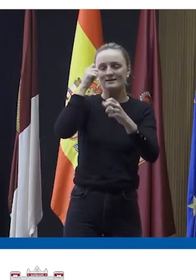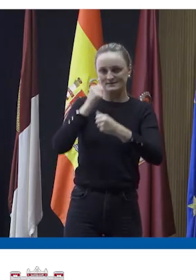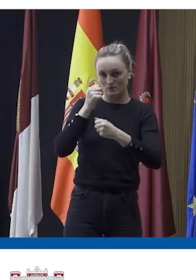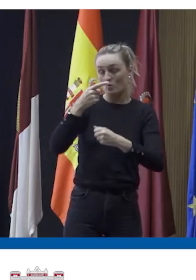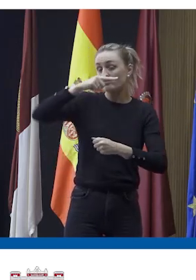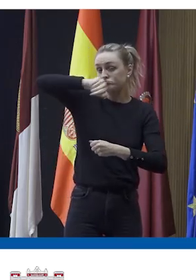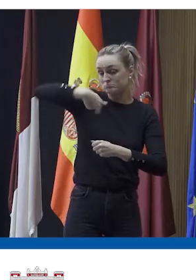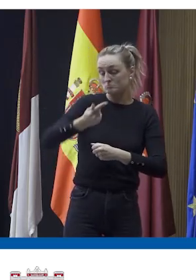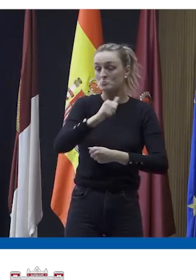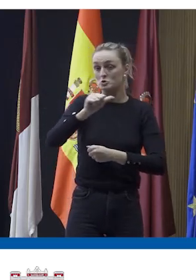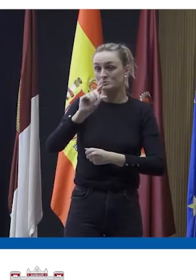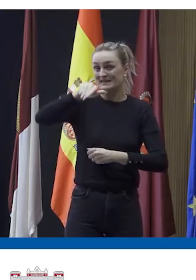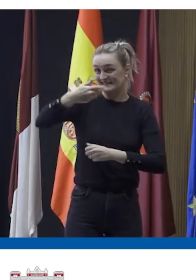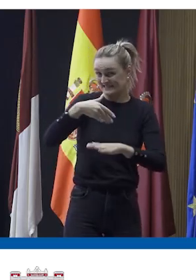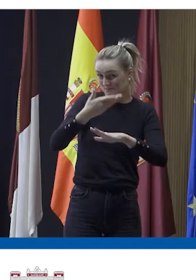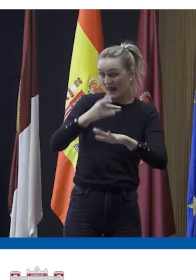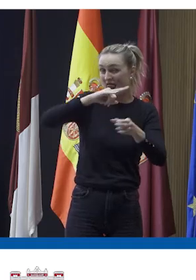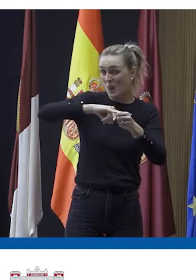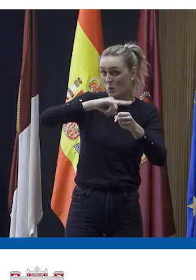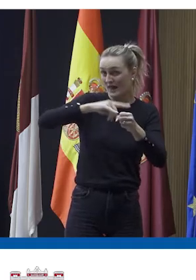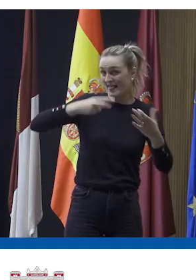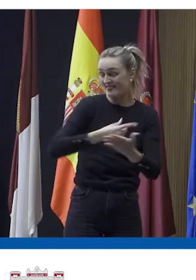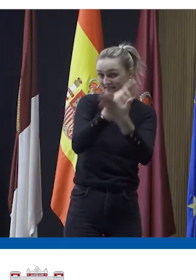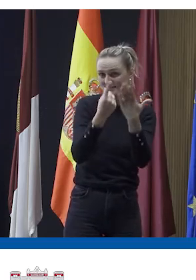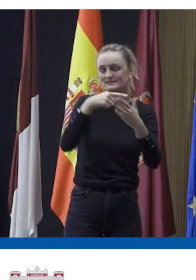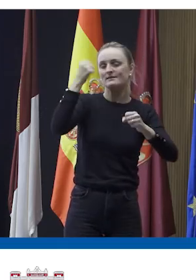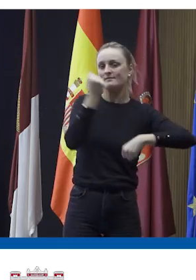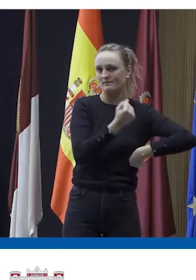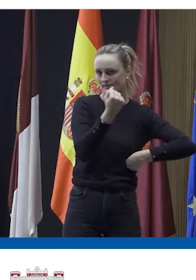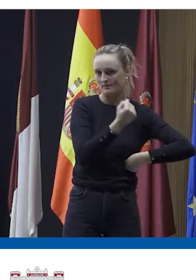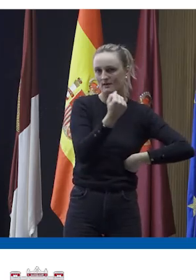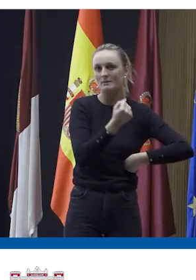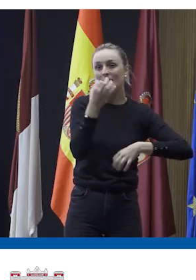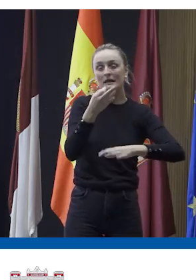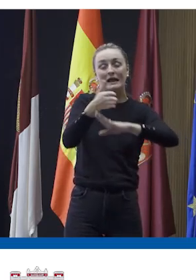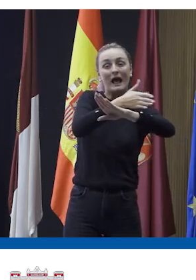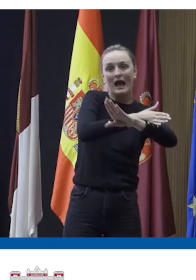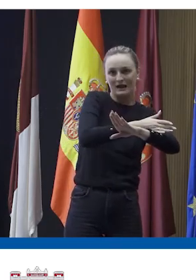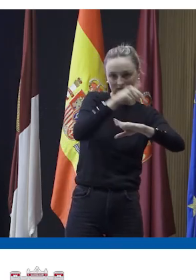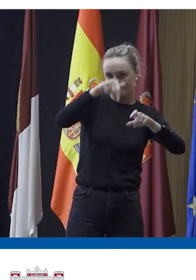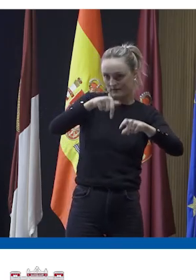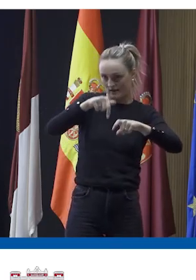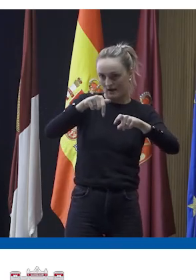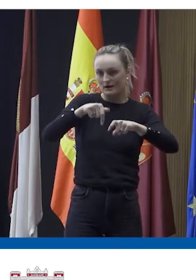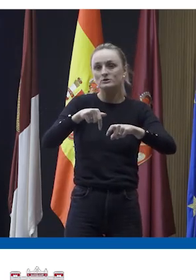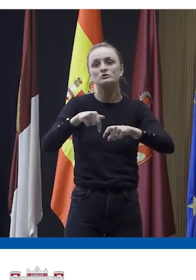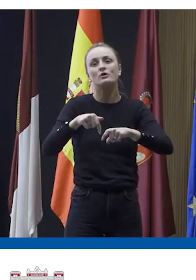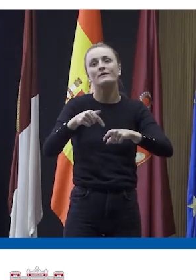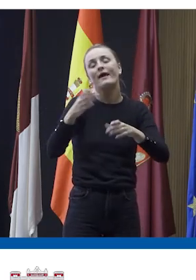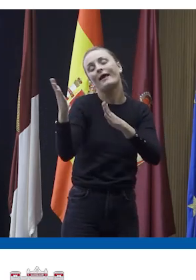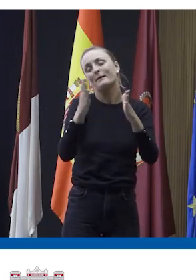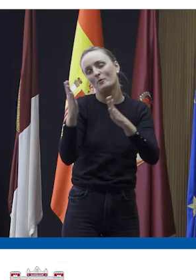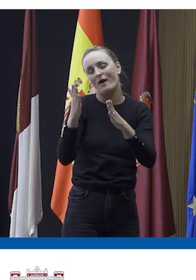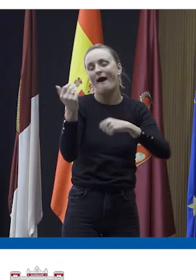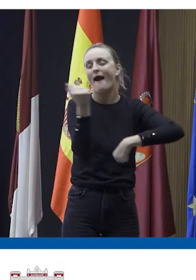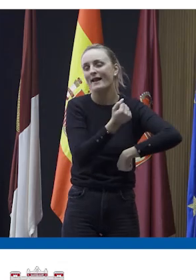llevará hasta la próxima semana, hasta el lunes 16 de diciembre, justo antes para hacer el descanso de Navidad. Bueno,